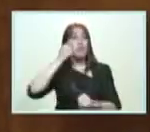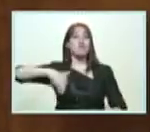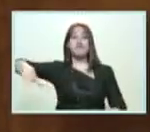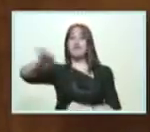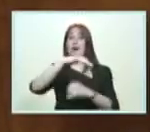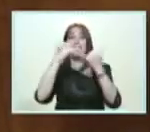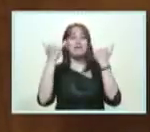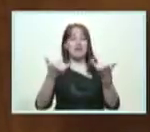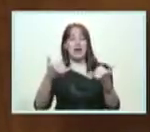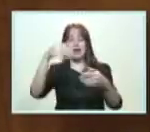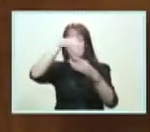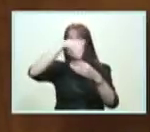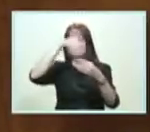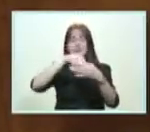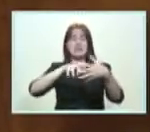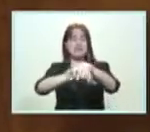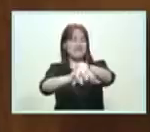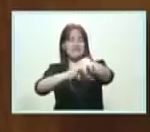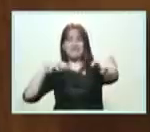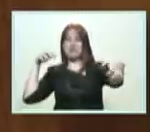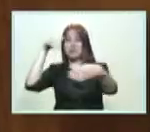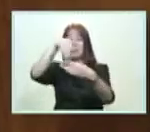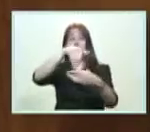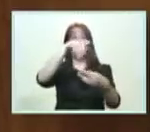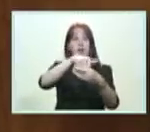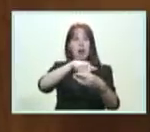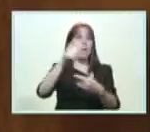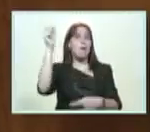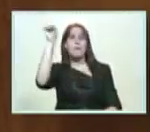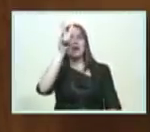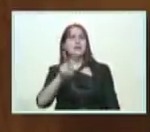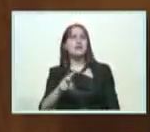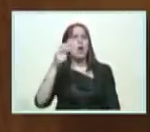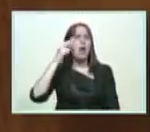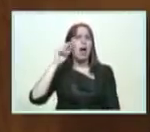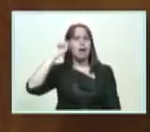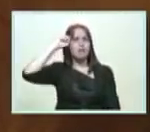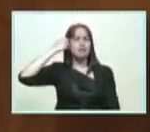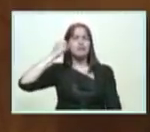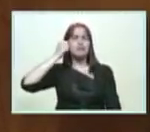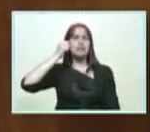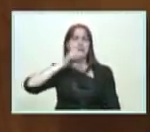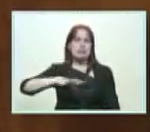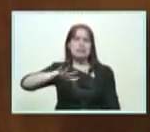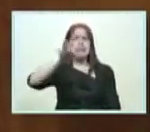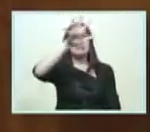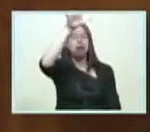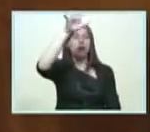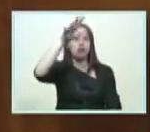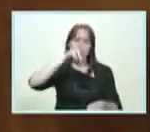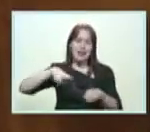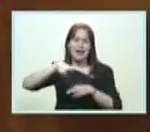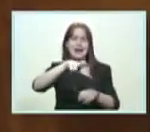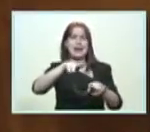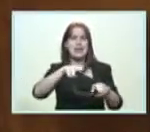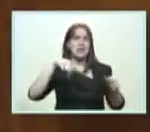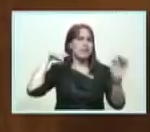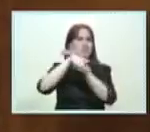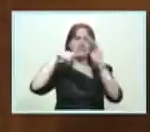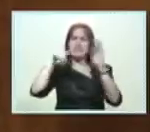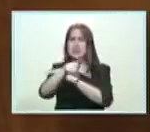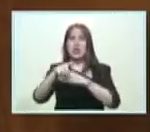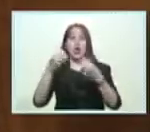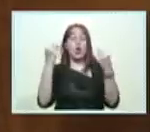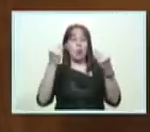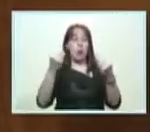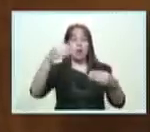expresó en millones. Y de esta Venezuela heroica que atravesó montañas, que atravesó ríos, pariremos nosotros